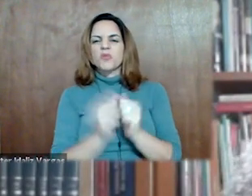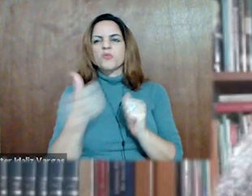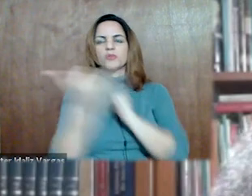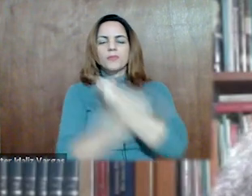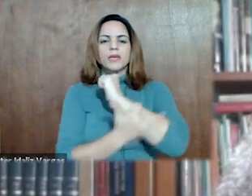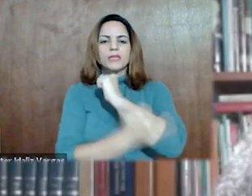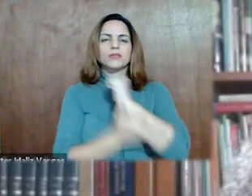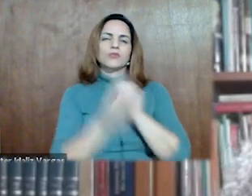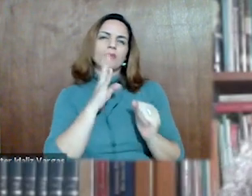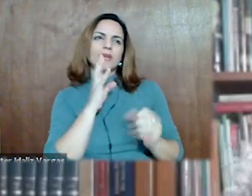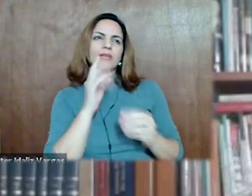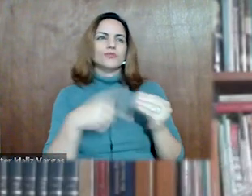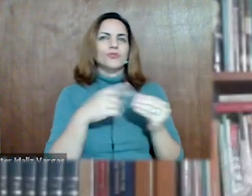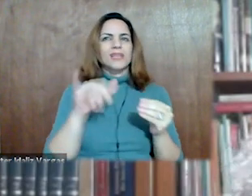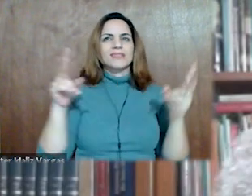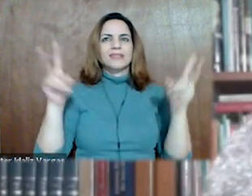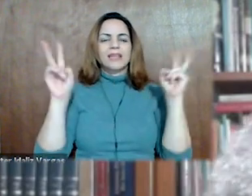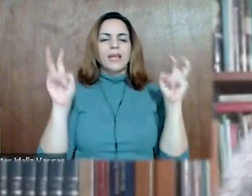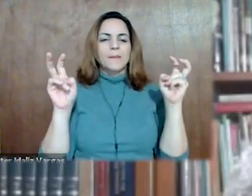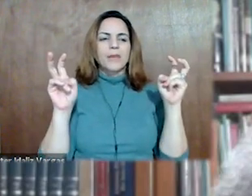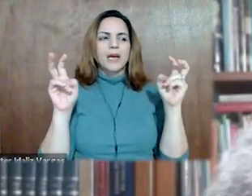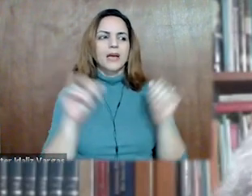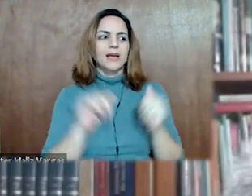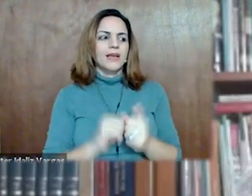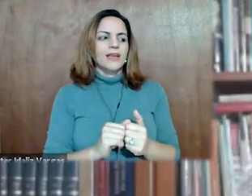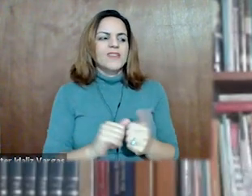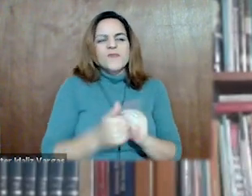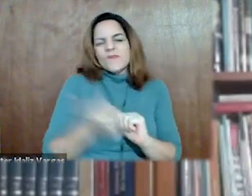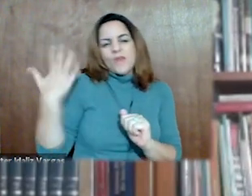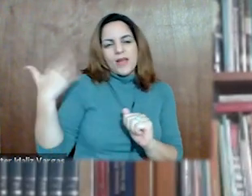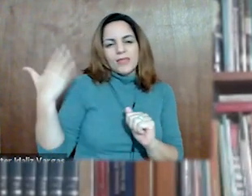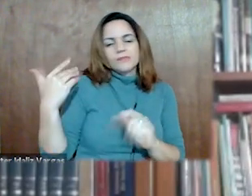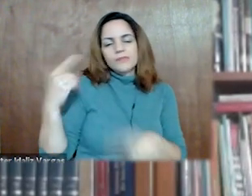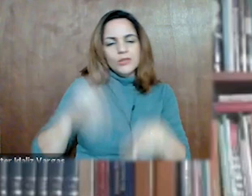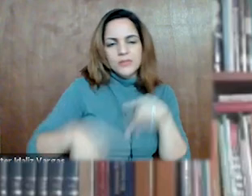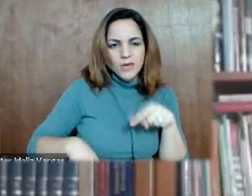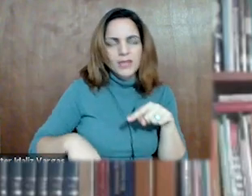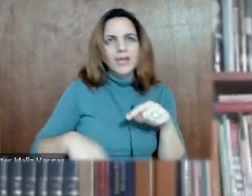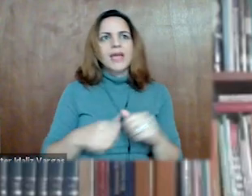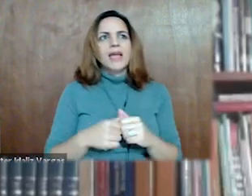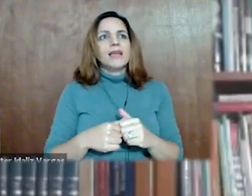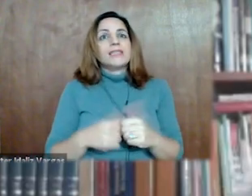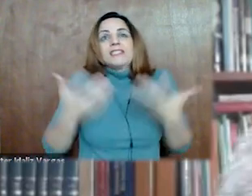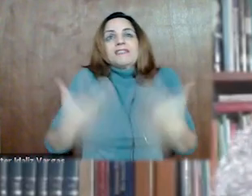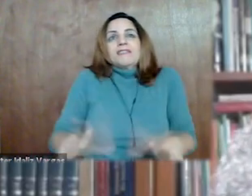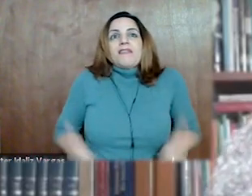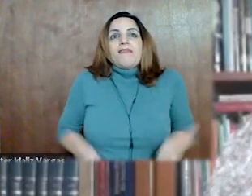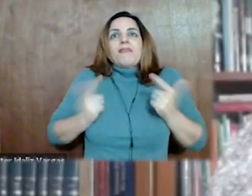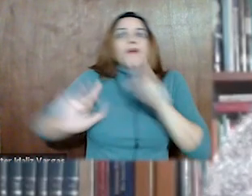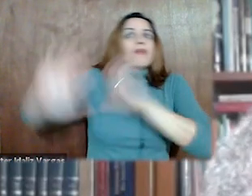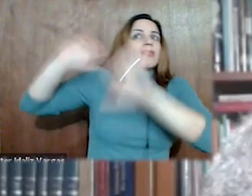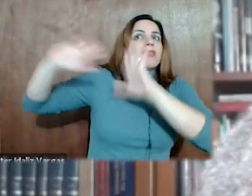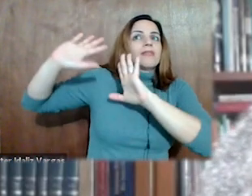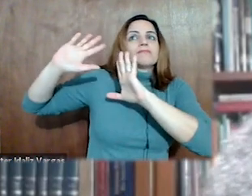hablar sobre todo esto como en los viejos moldes ya no se puede. O sea, los viejos moldes quedaron atrás y para avanzar